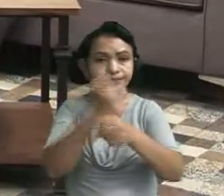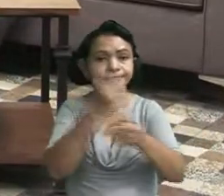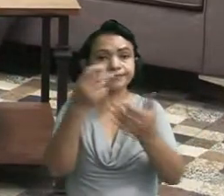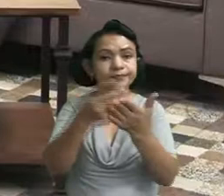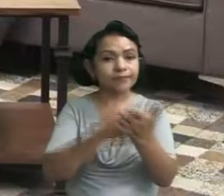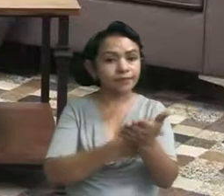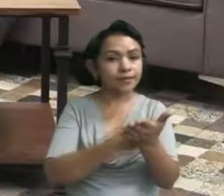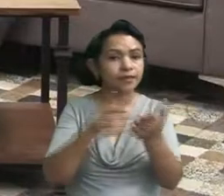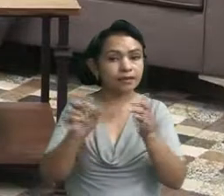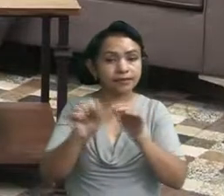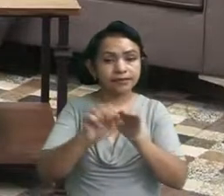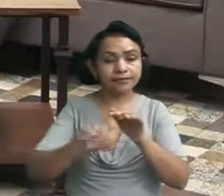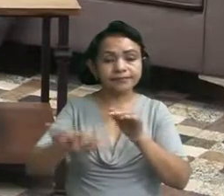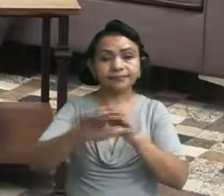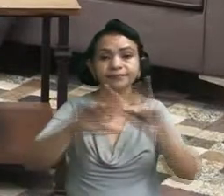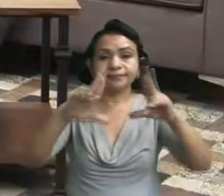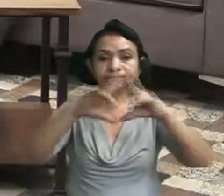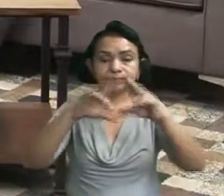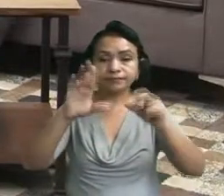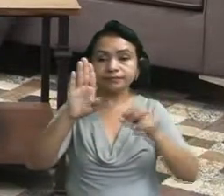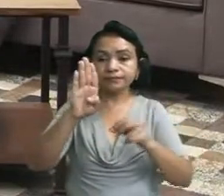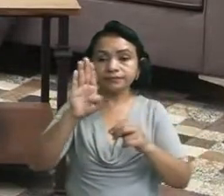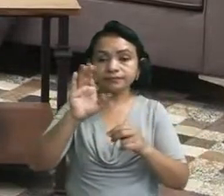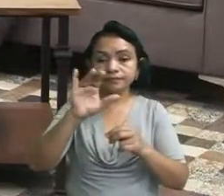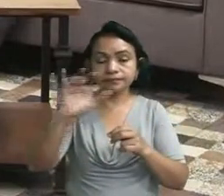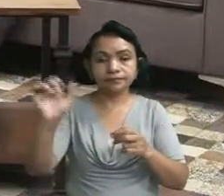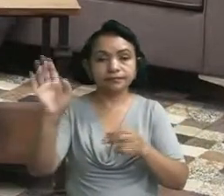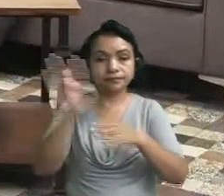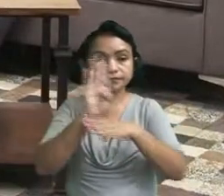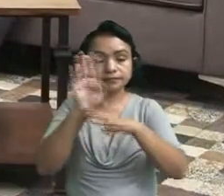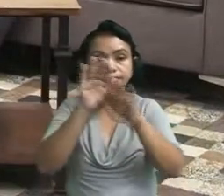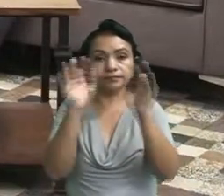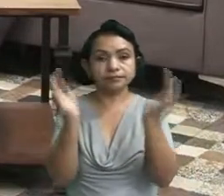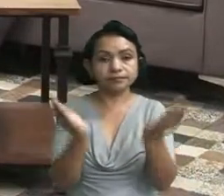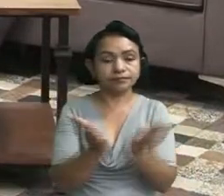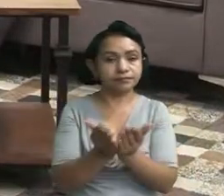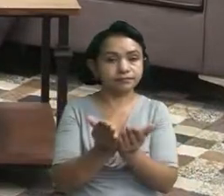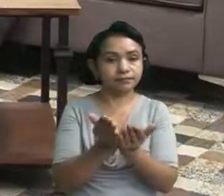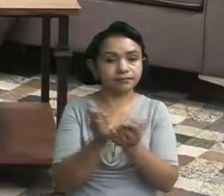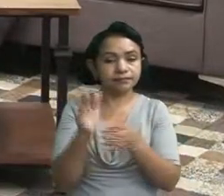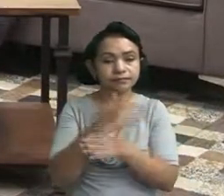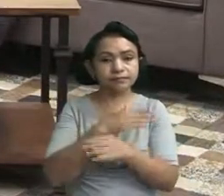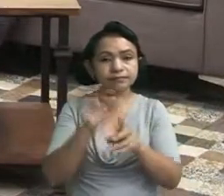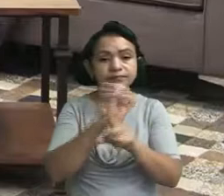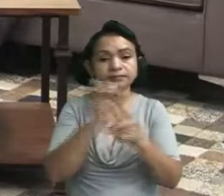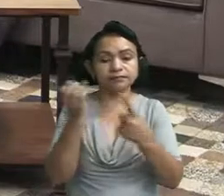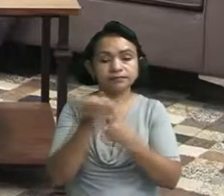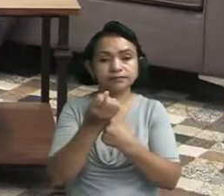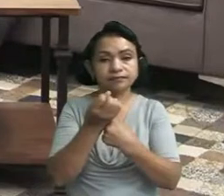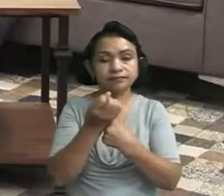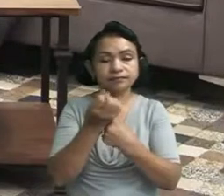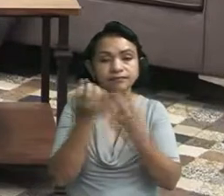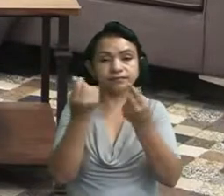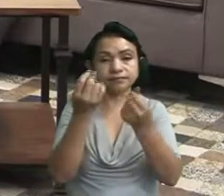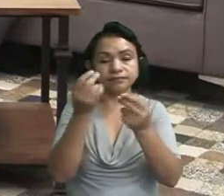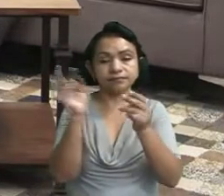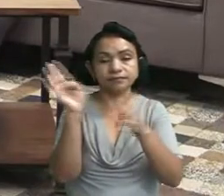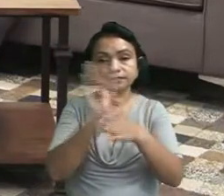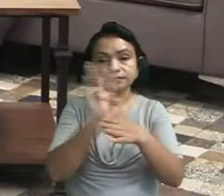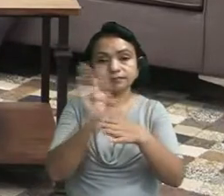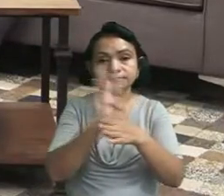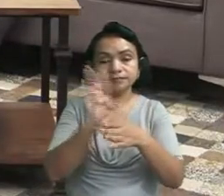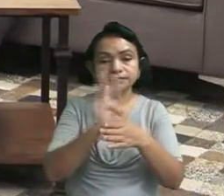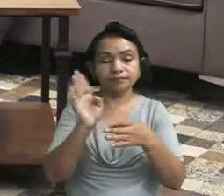eso precisamente Nicaragua, con el BCE, con el Banco Mundial, con distintos organismos financieros internacionales, con distintos bancos,